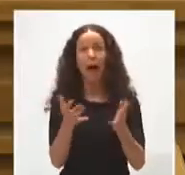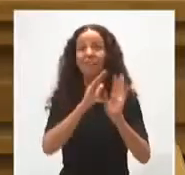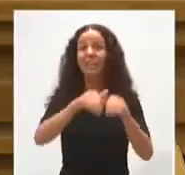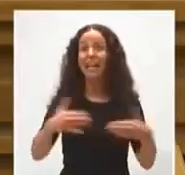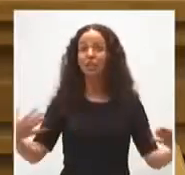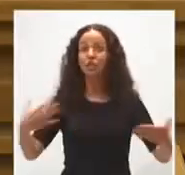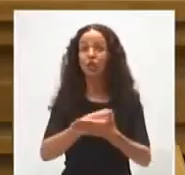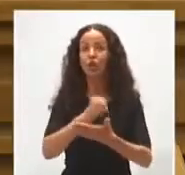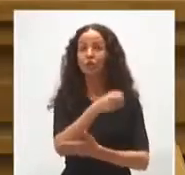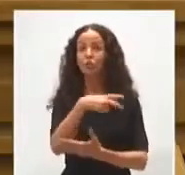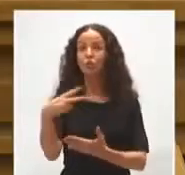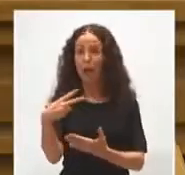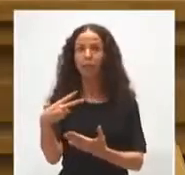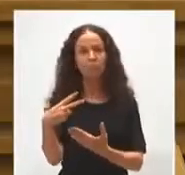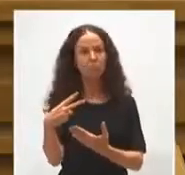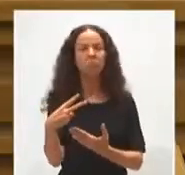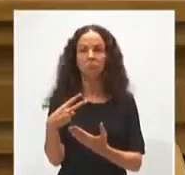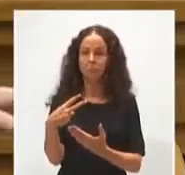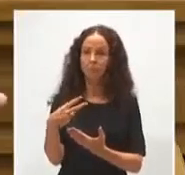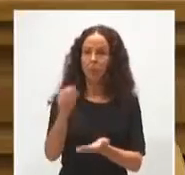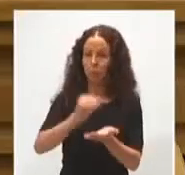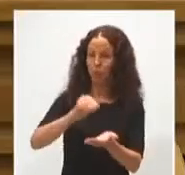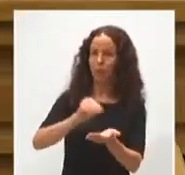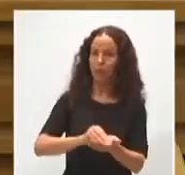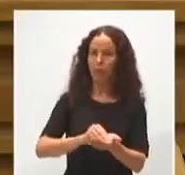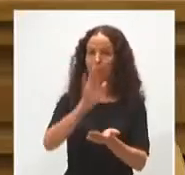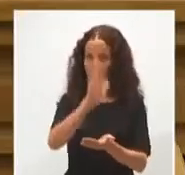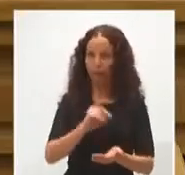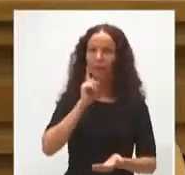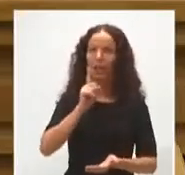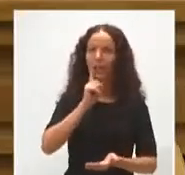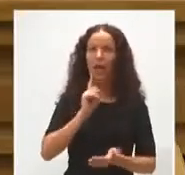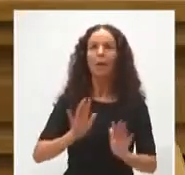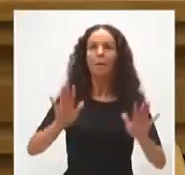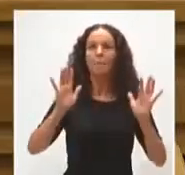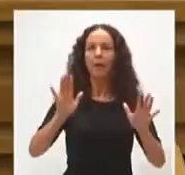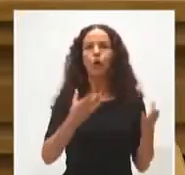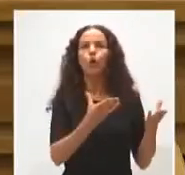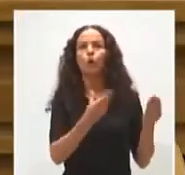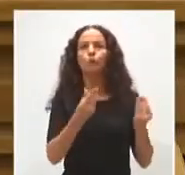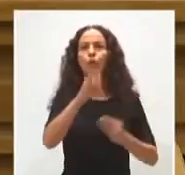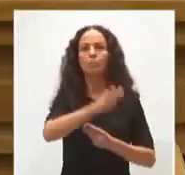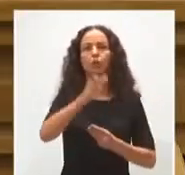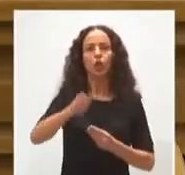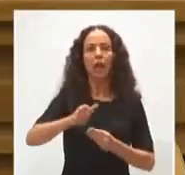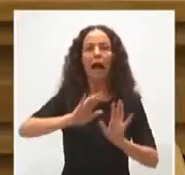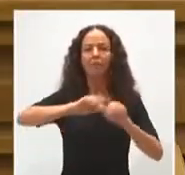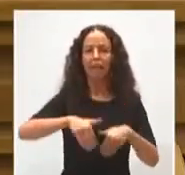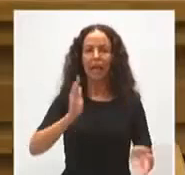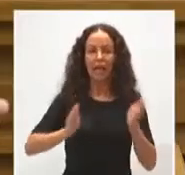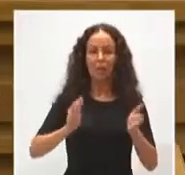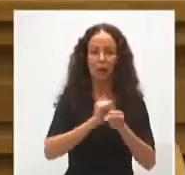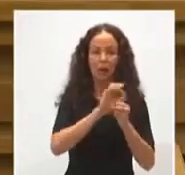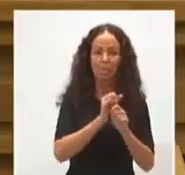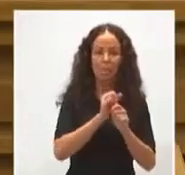resultado realmente que en muchos casos aunque les parezca usted es mentira hay gente bastante gente que ha hecho más negocio en plena pandemia que en un